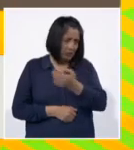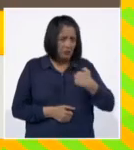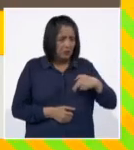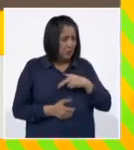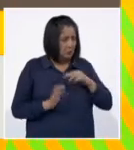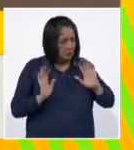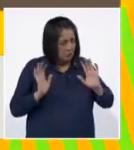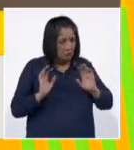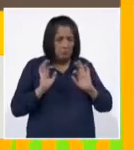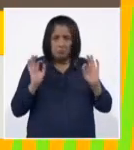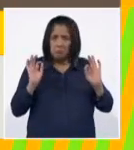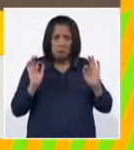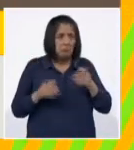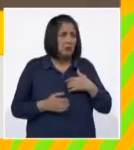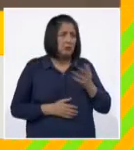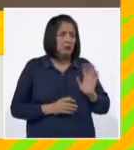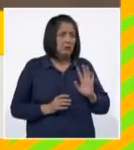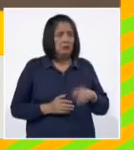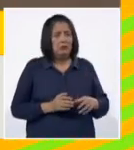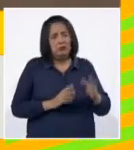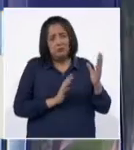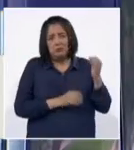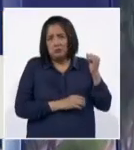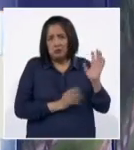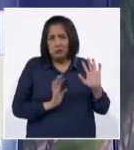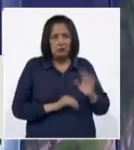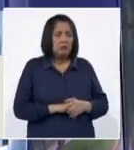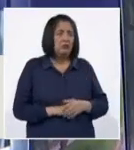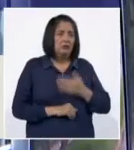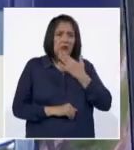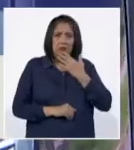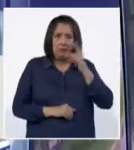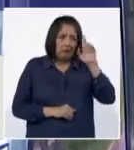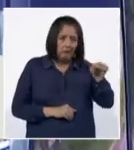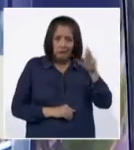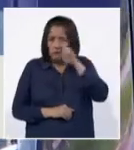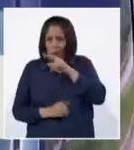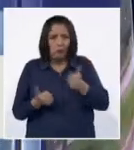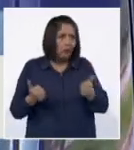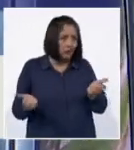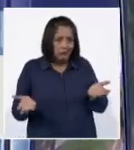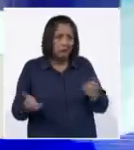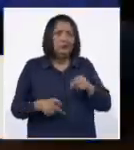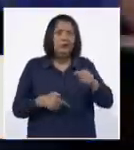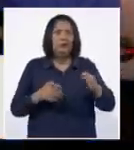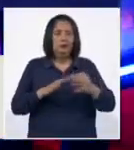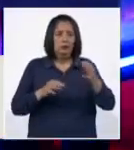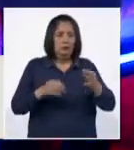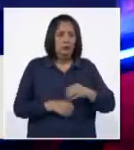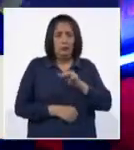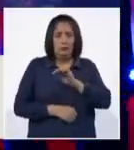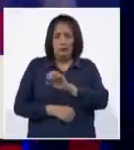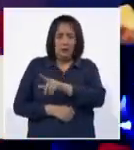Nosotros simplemente haremos valer nuestros derechos. ¿Quién tiene la razón en esta batalla legal? Melissa